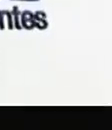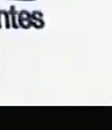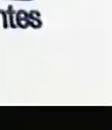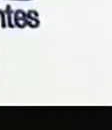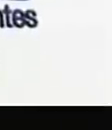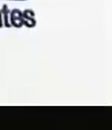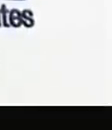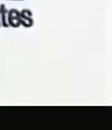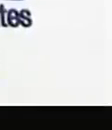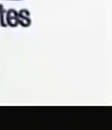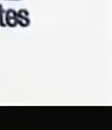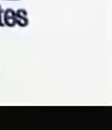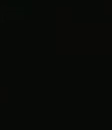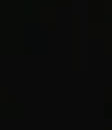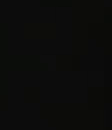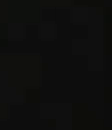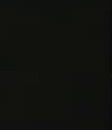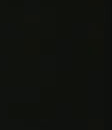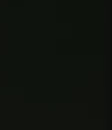país que soñamos.